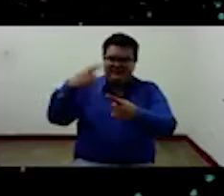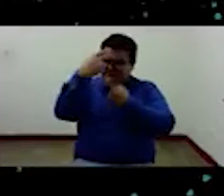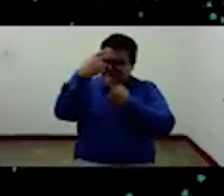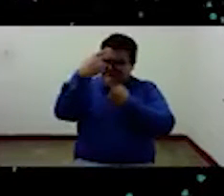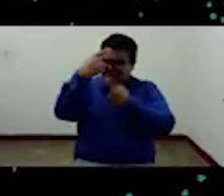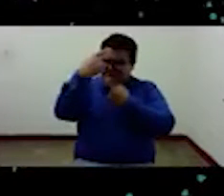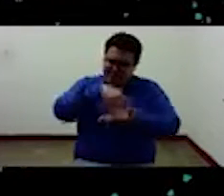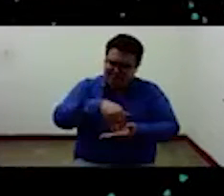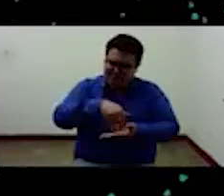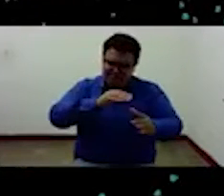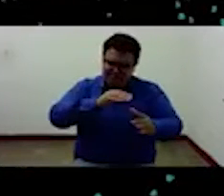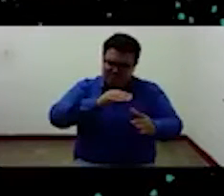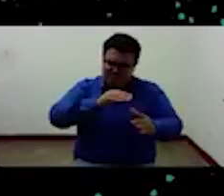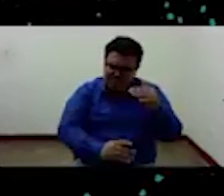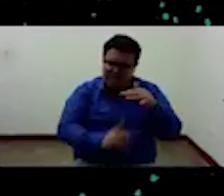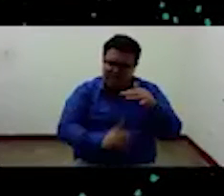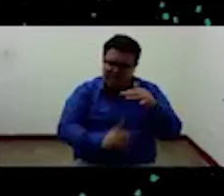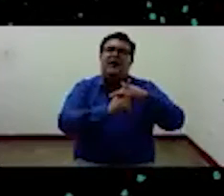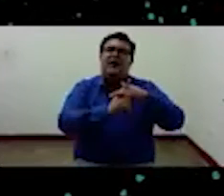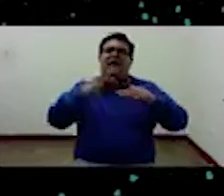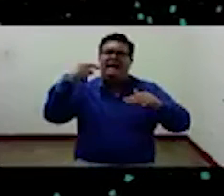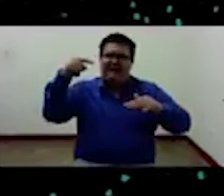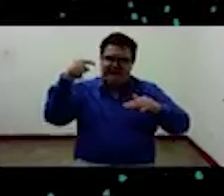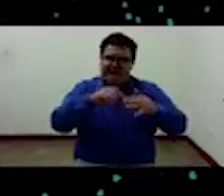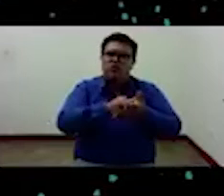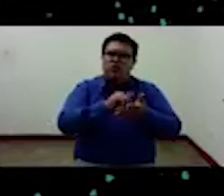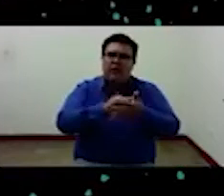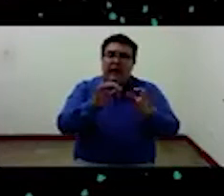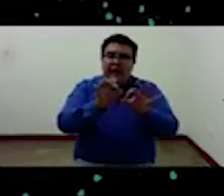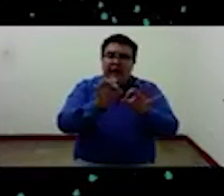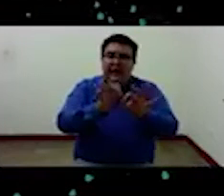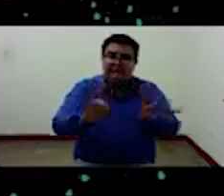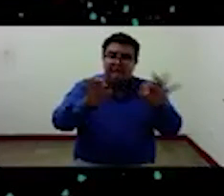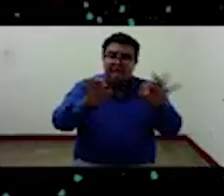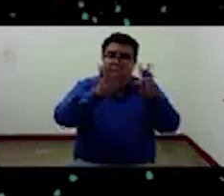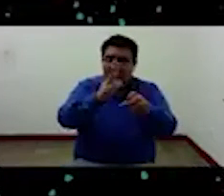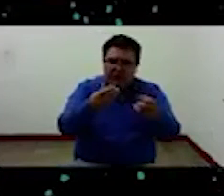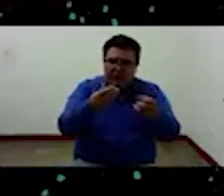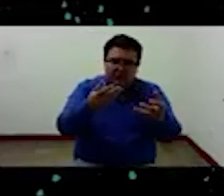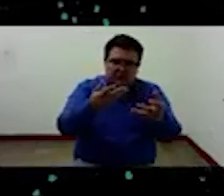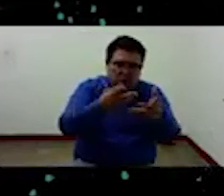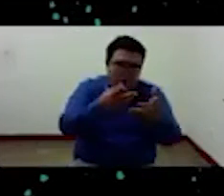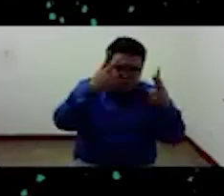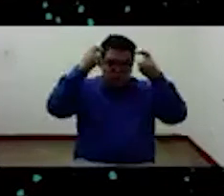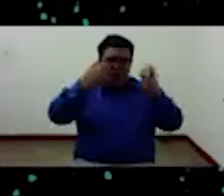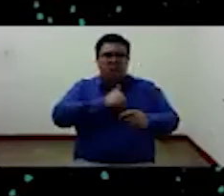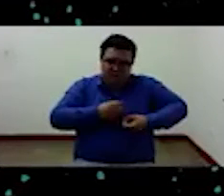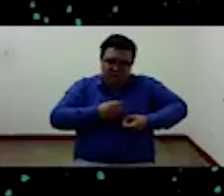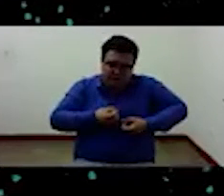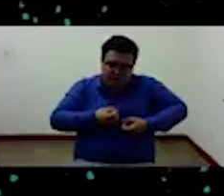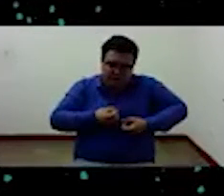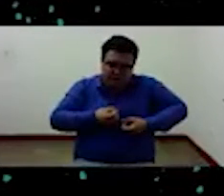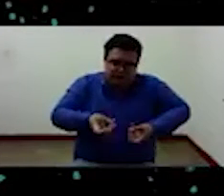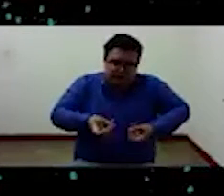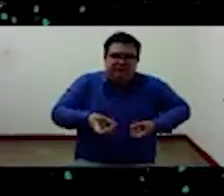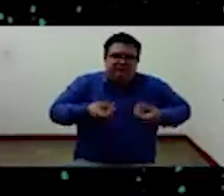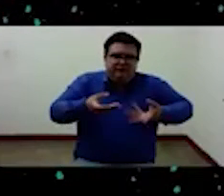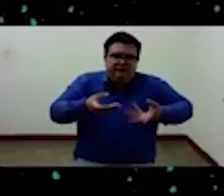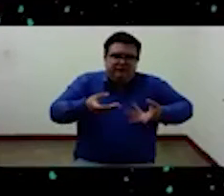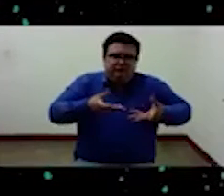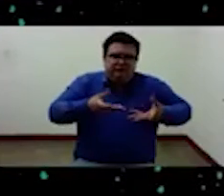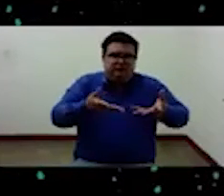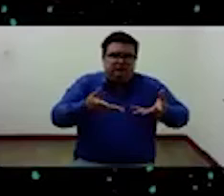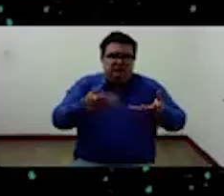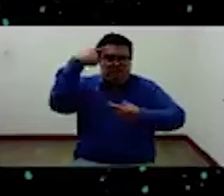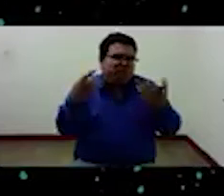creación como una forma de producción de conocimiento autónoma, con sus propias gramáticas,